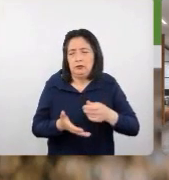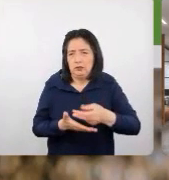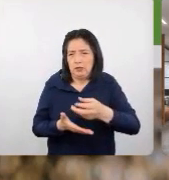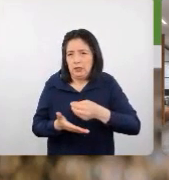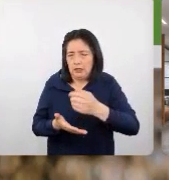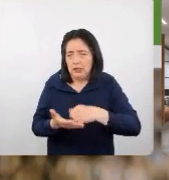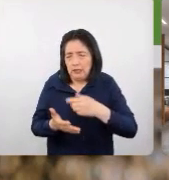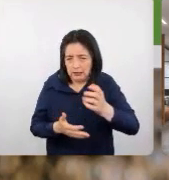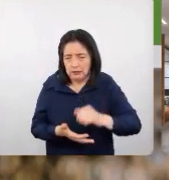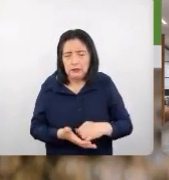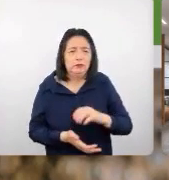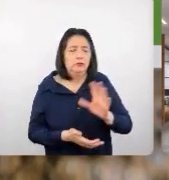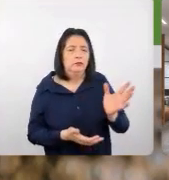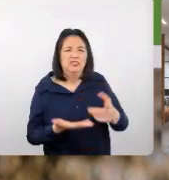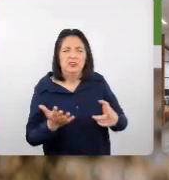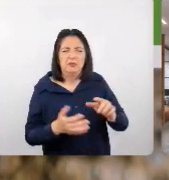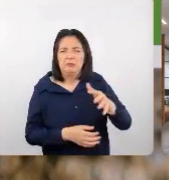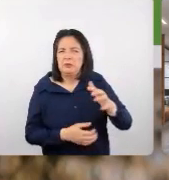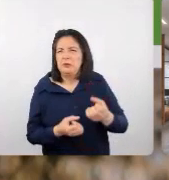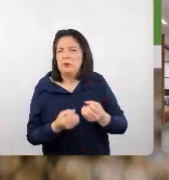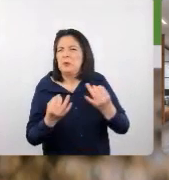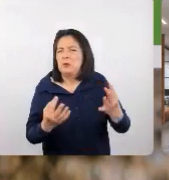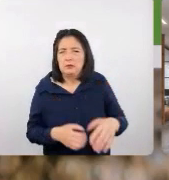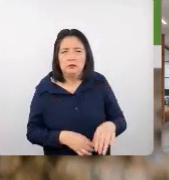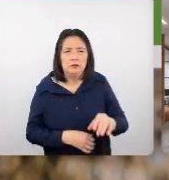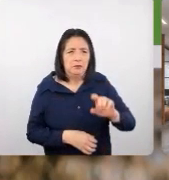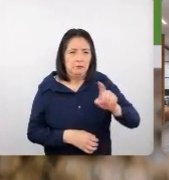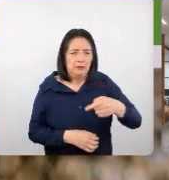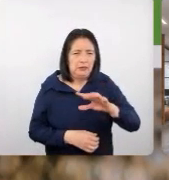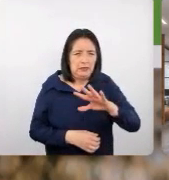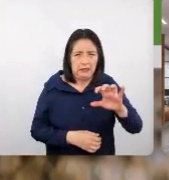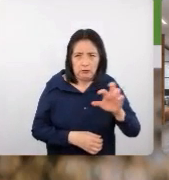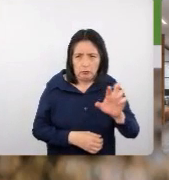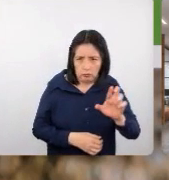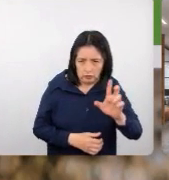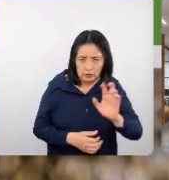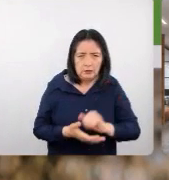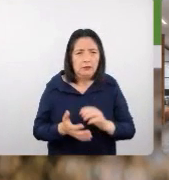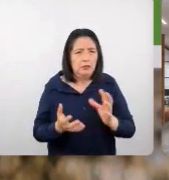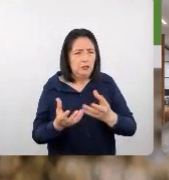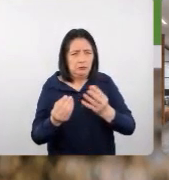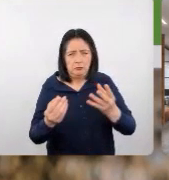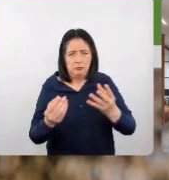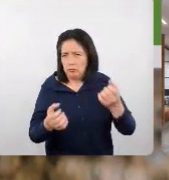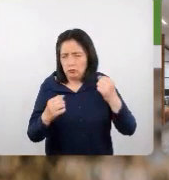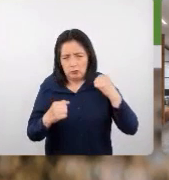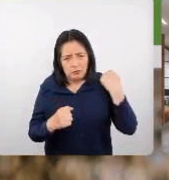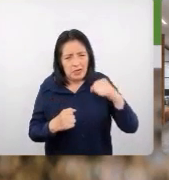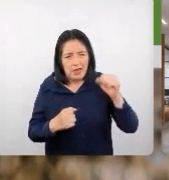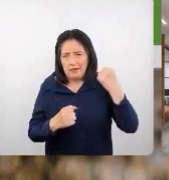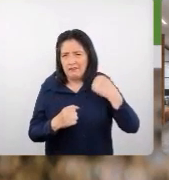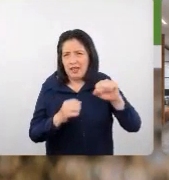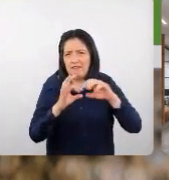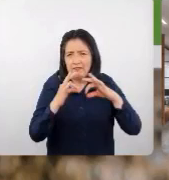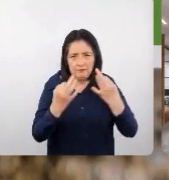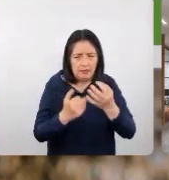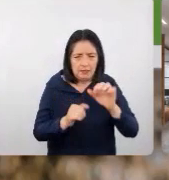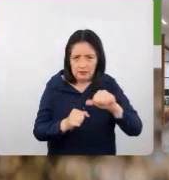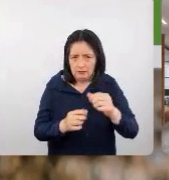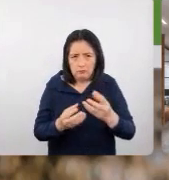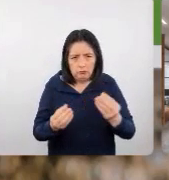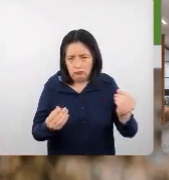gasto promedio, más o menos, es de $1.500. Existe mucho viaje familiar.